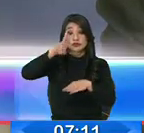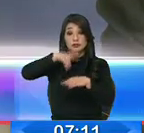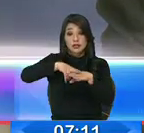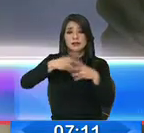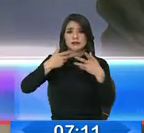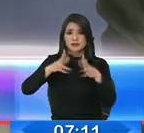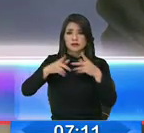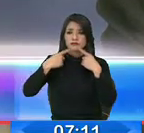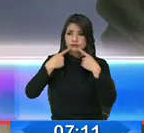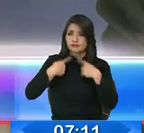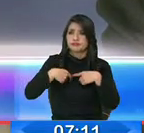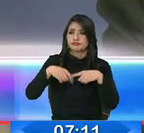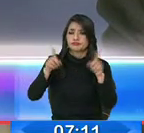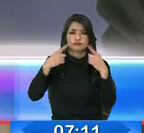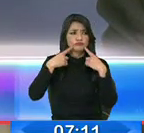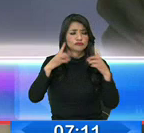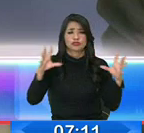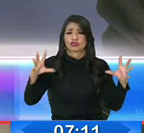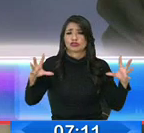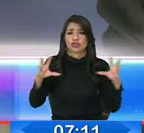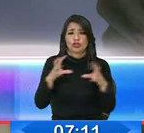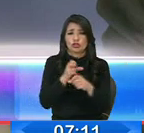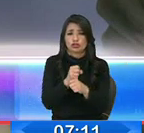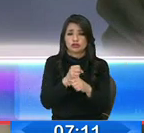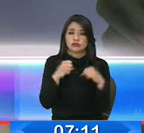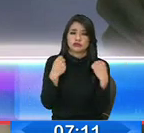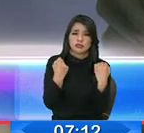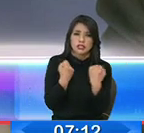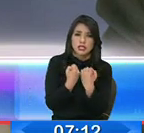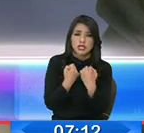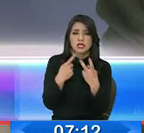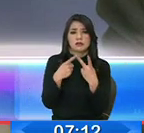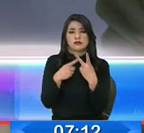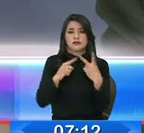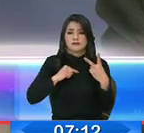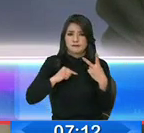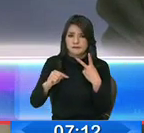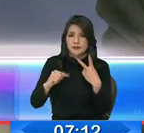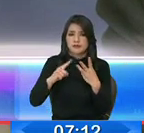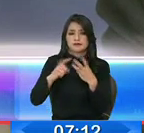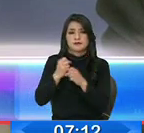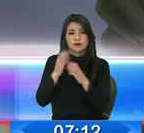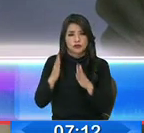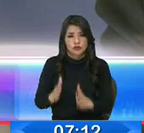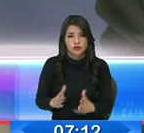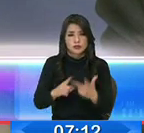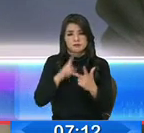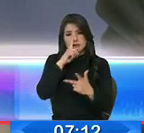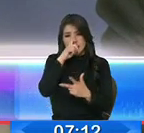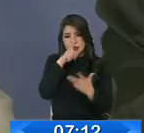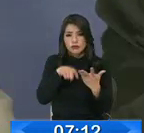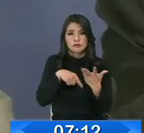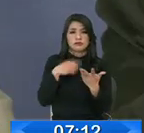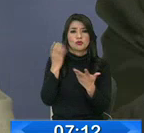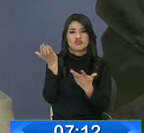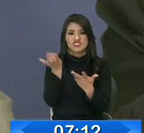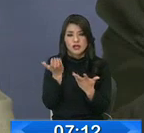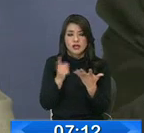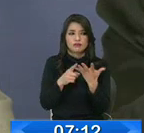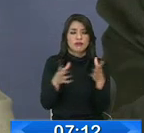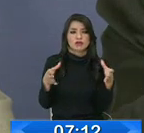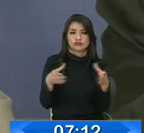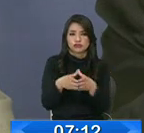sido convocados todos los sectores sociales, empleadores, trabajadores, jubilados,